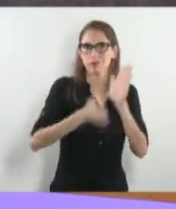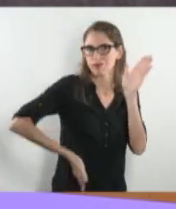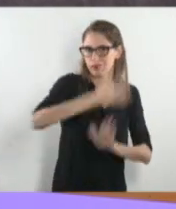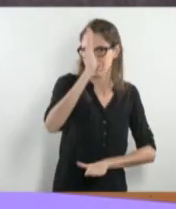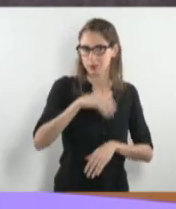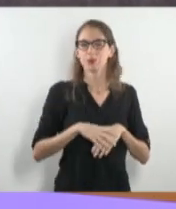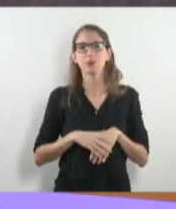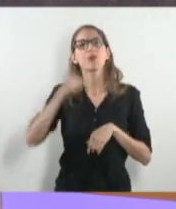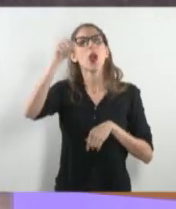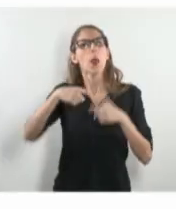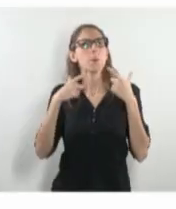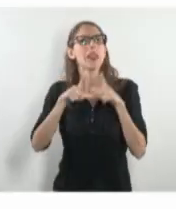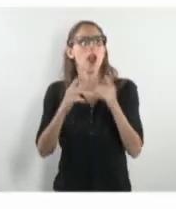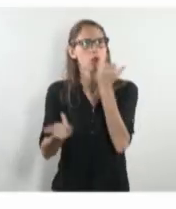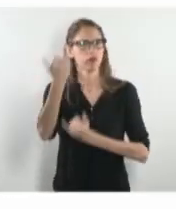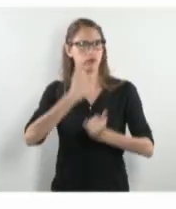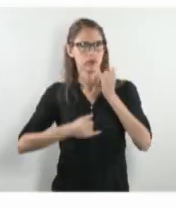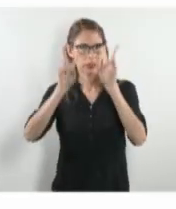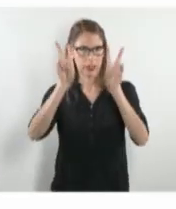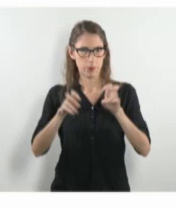el mundo del Martín Fierro.